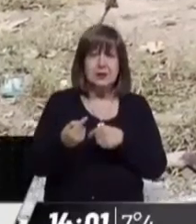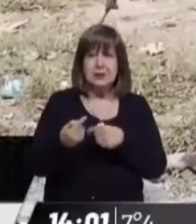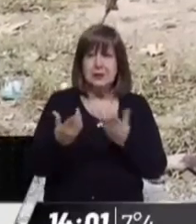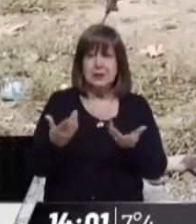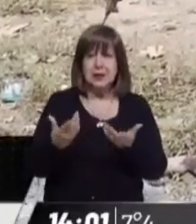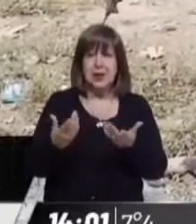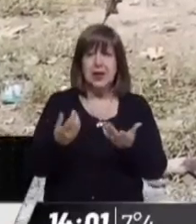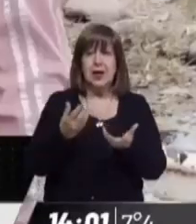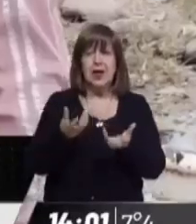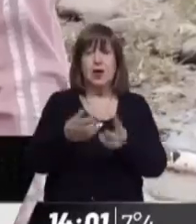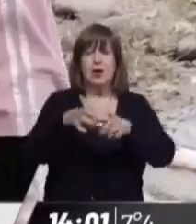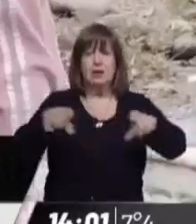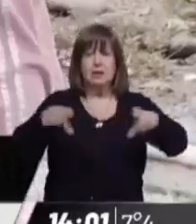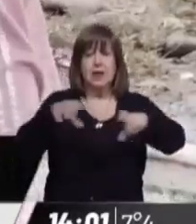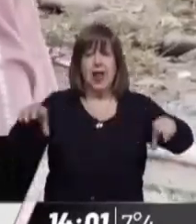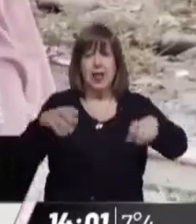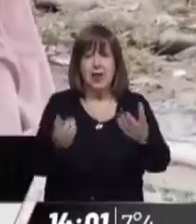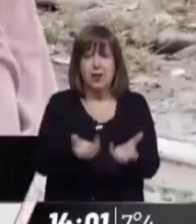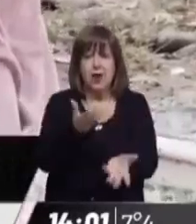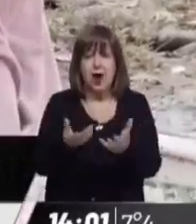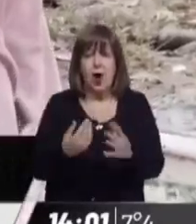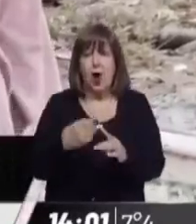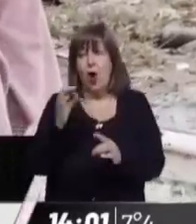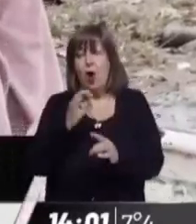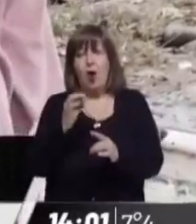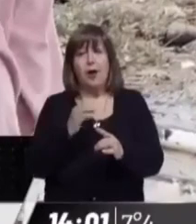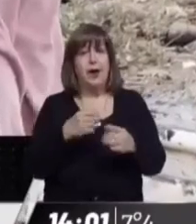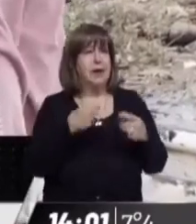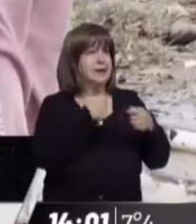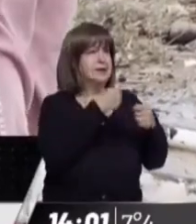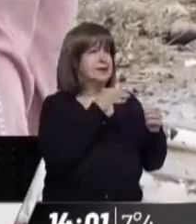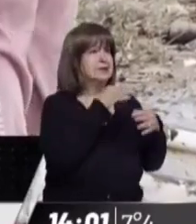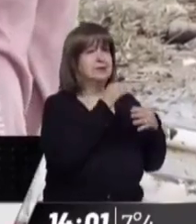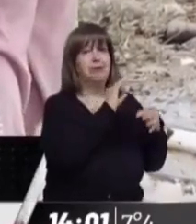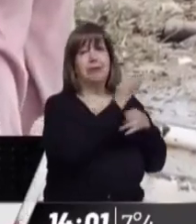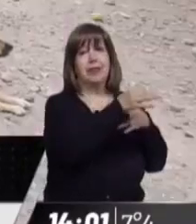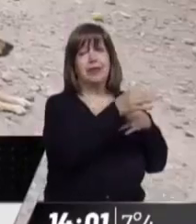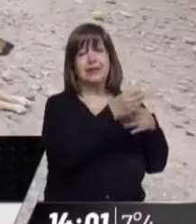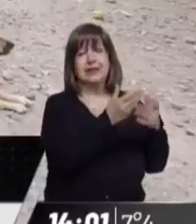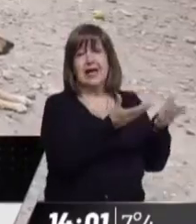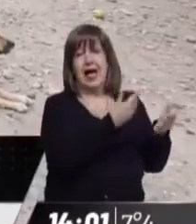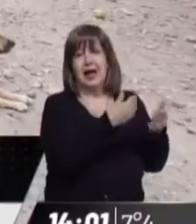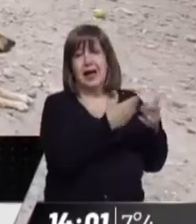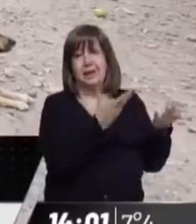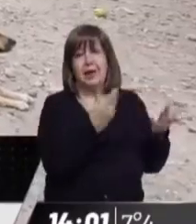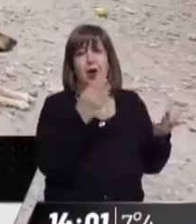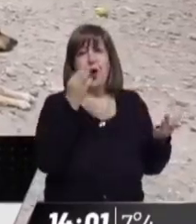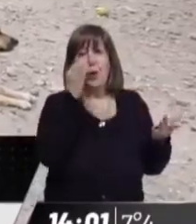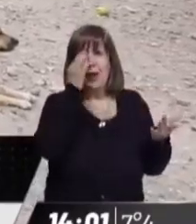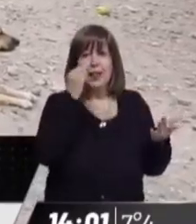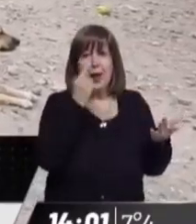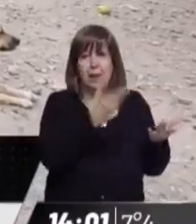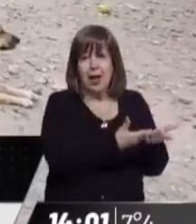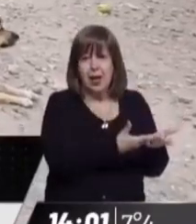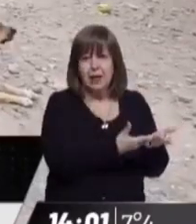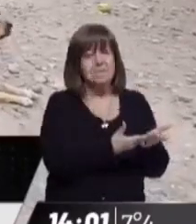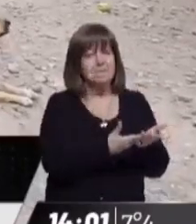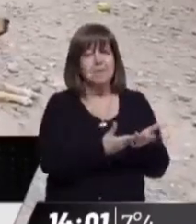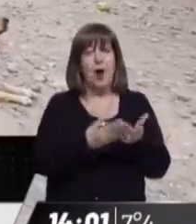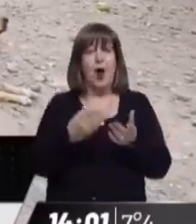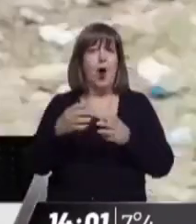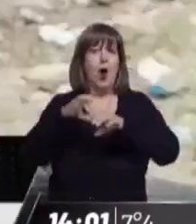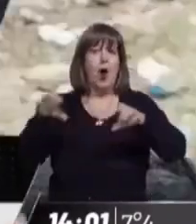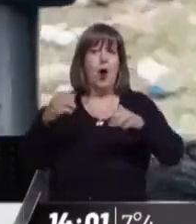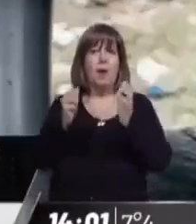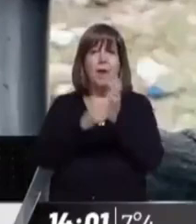con el fogón, y si no, comprar en el negocio no nos queda de otra. Y la leña también está caro también para comprarlo, así que bueno, hay que ingeniárselo, como